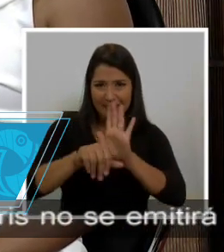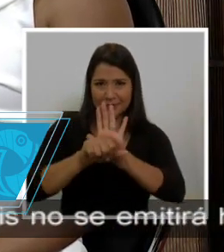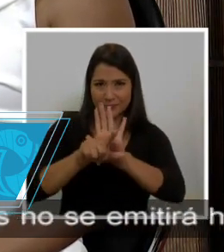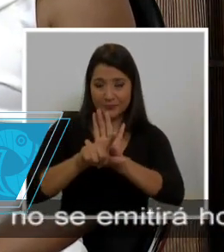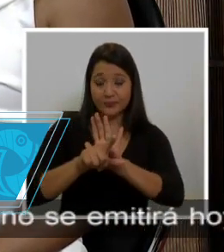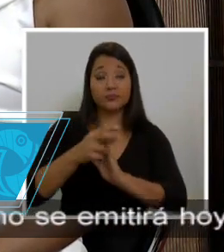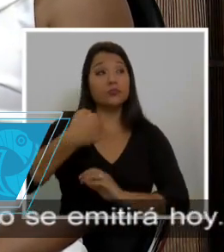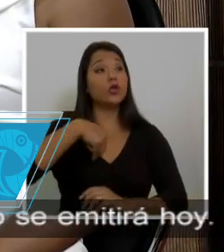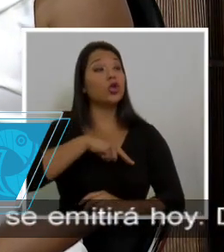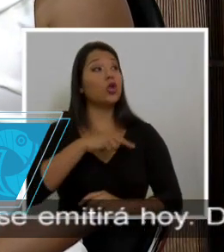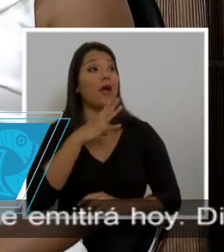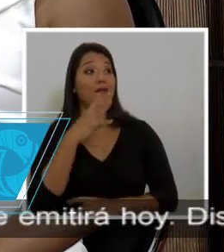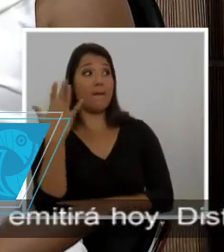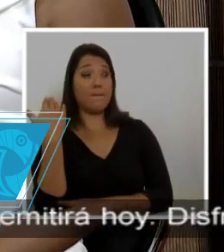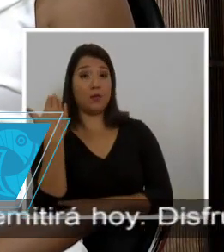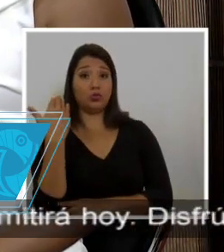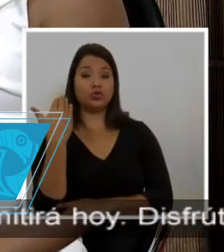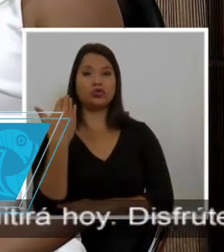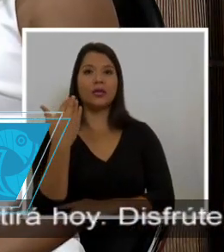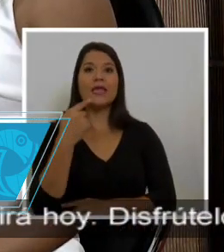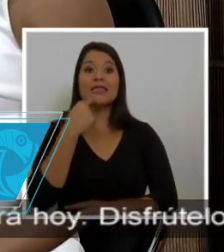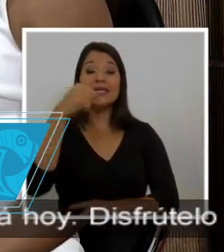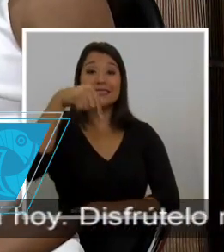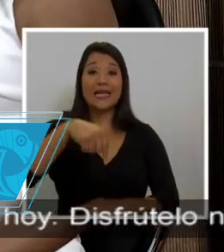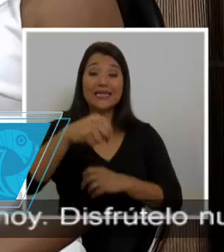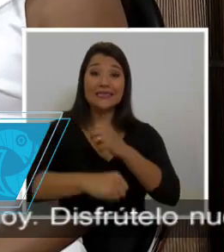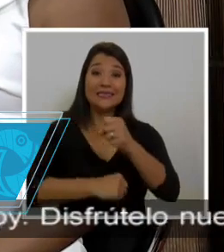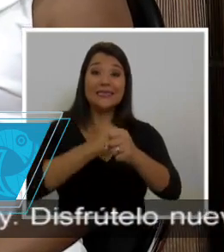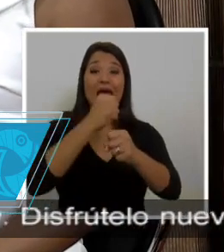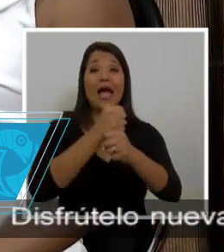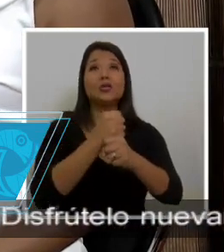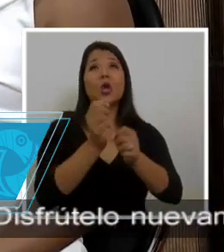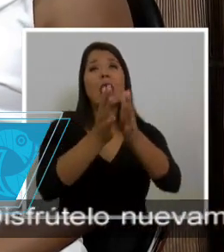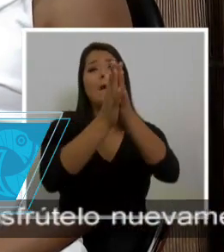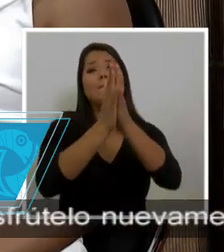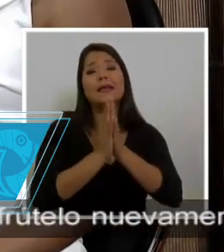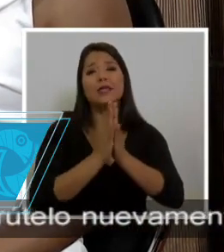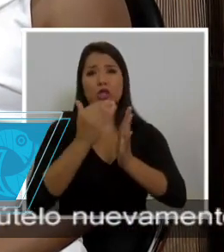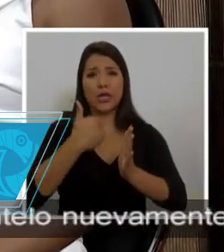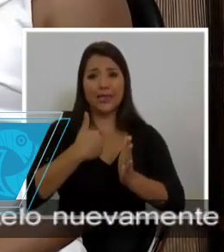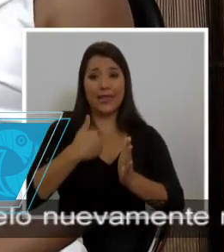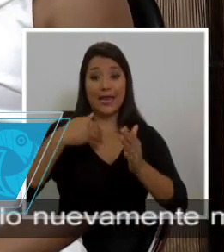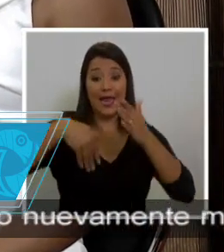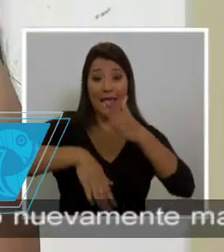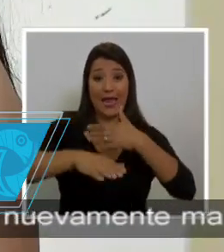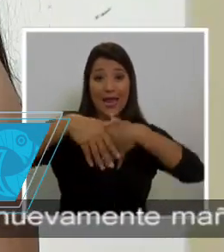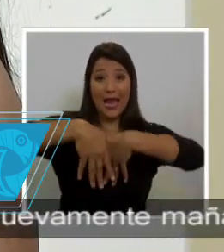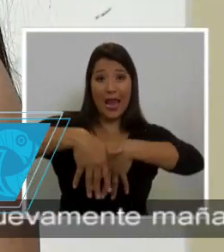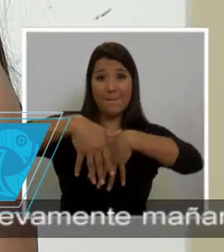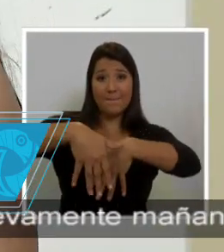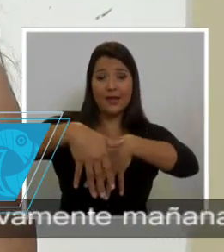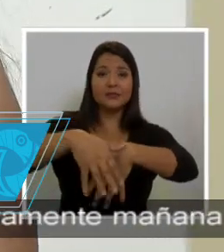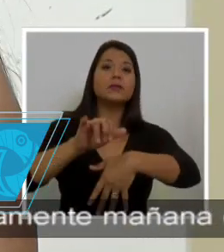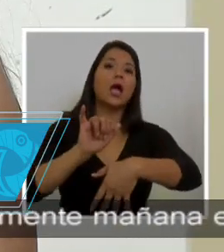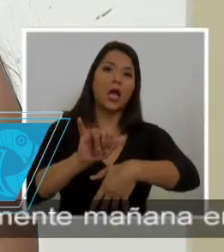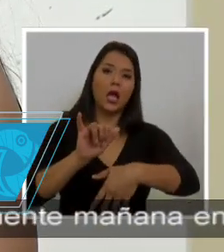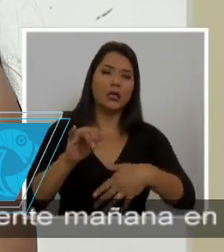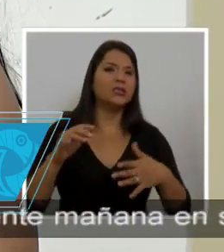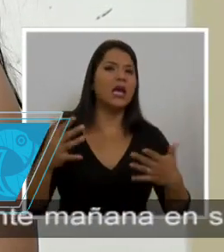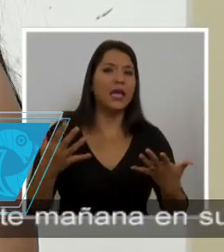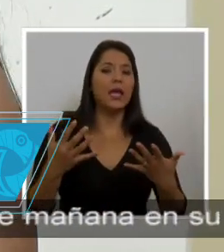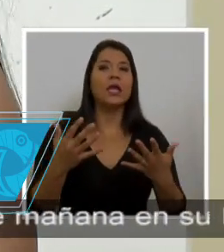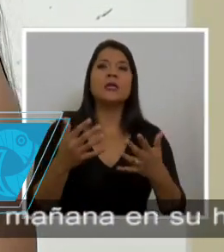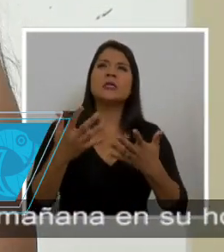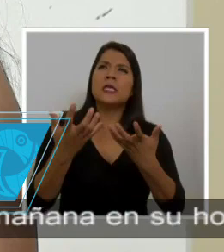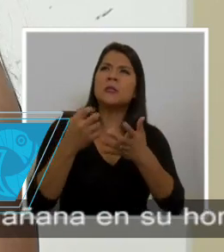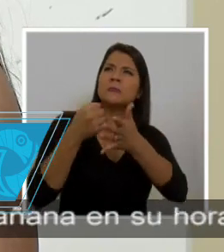algunos dirigentes sindicales, decían que este año la petición, por así decirlo, de ellos en la marcha de hoy iba a ser esa, todo el tema del